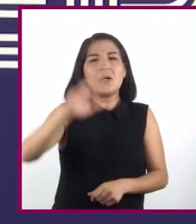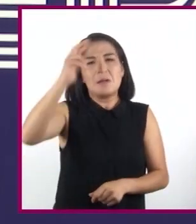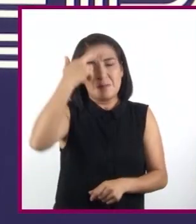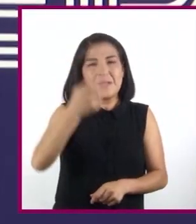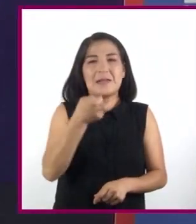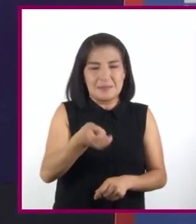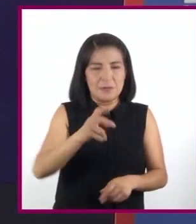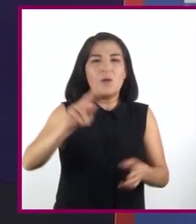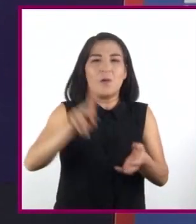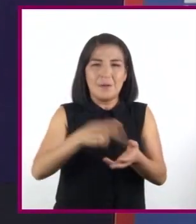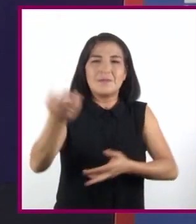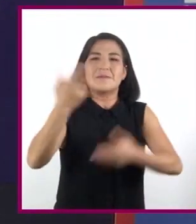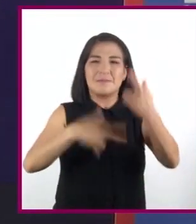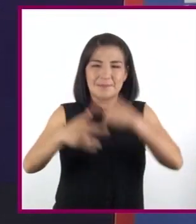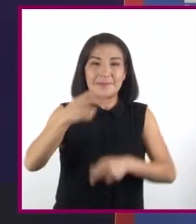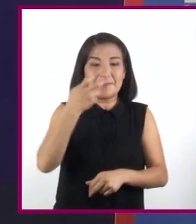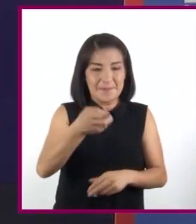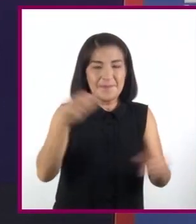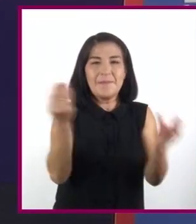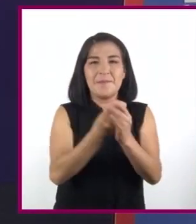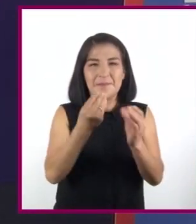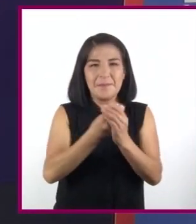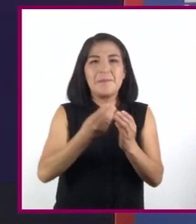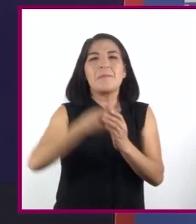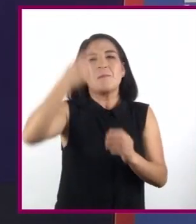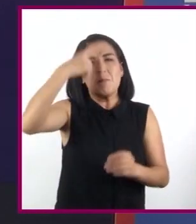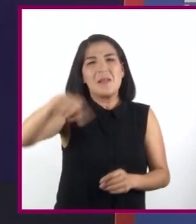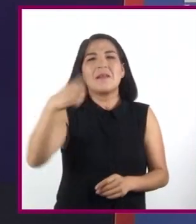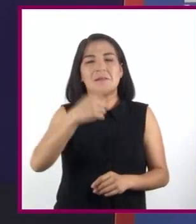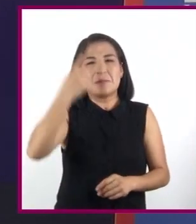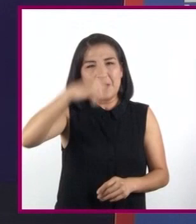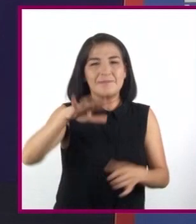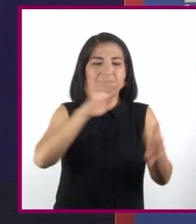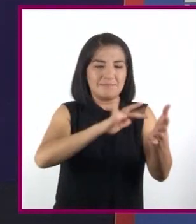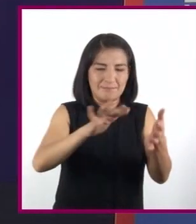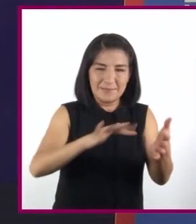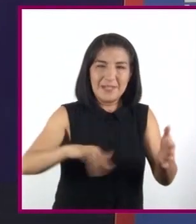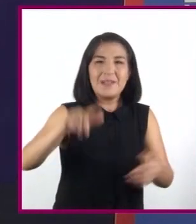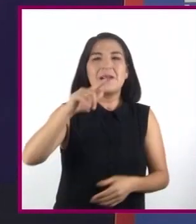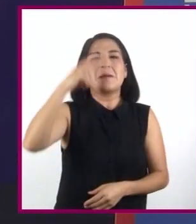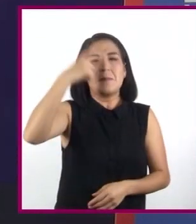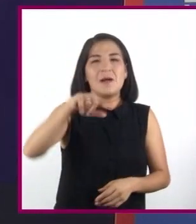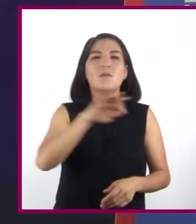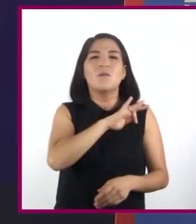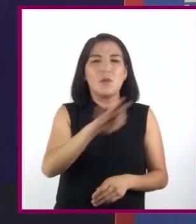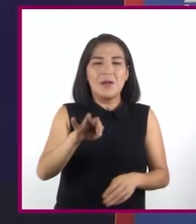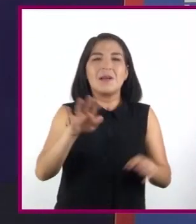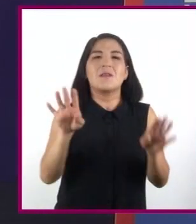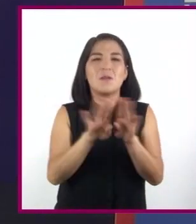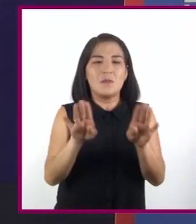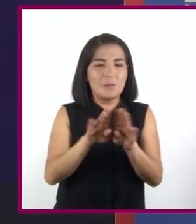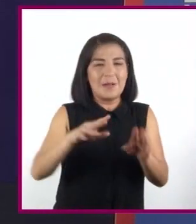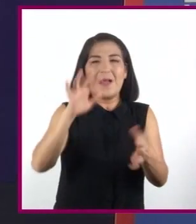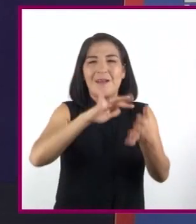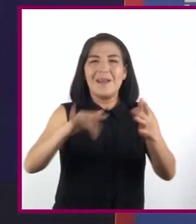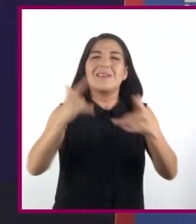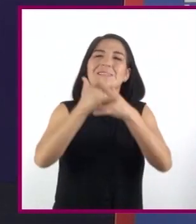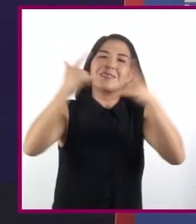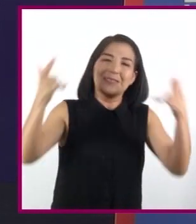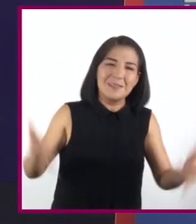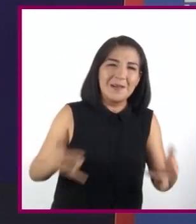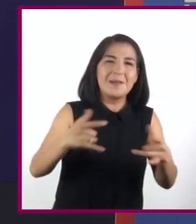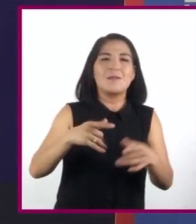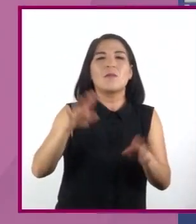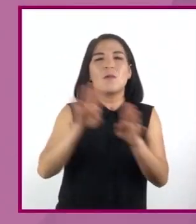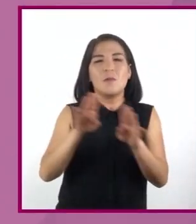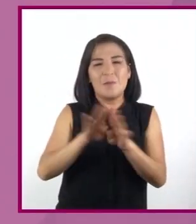se repetirá. Esta clase está enfocada al ámbito de la literatura. Tiene como aprendizaje esperado leer narraciones de diversos